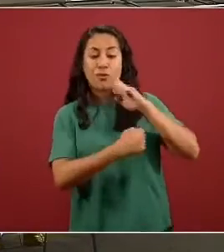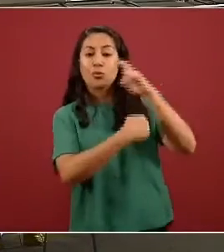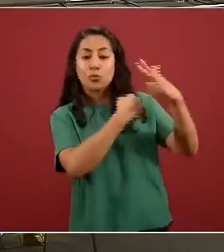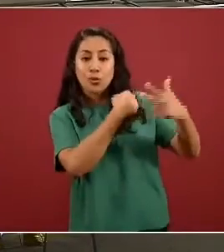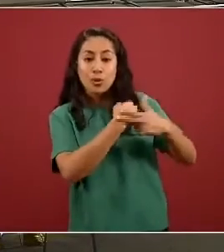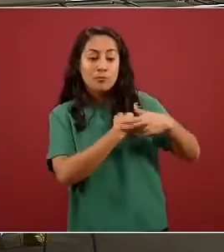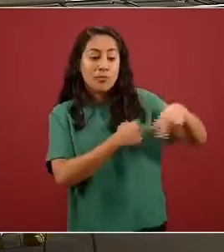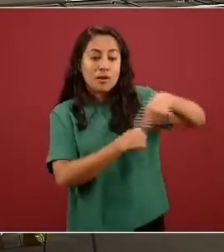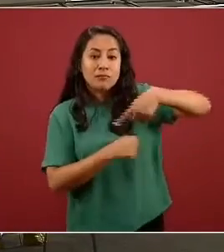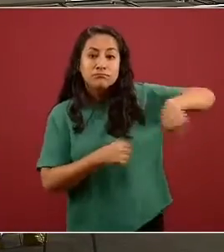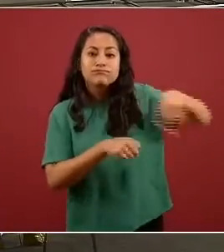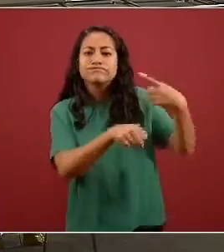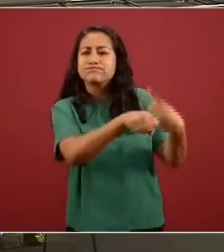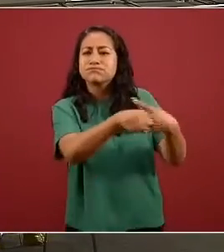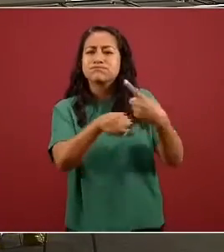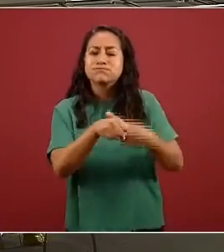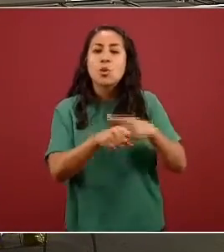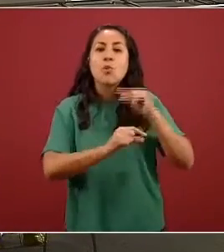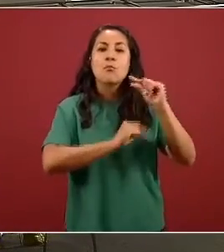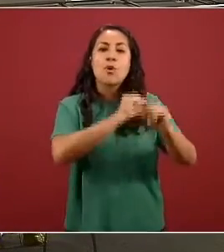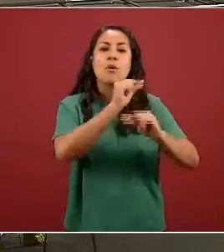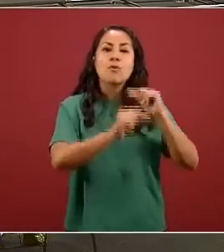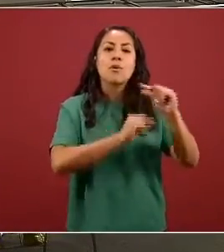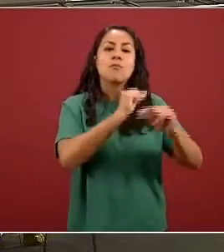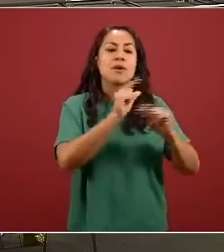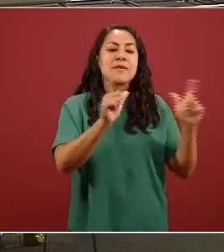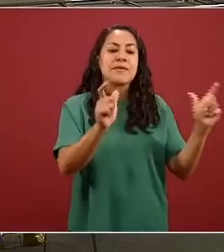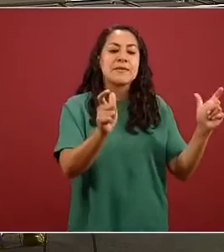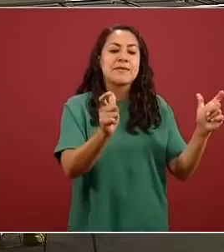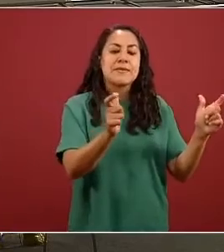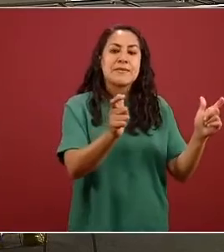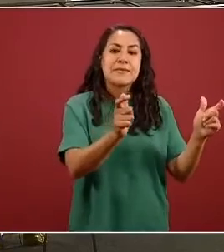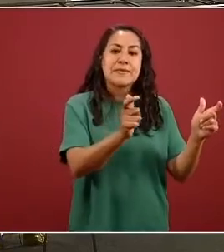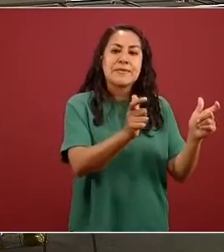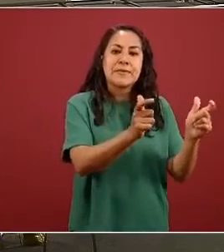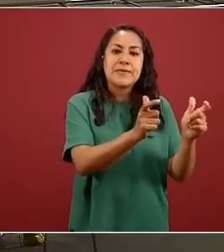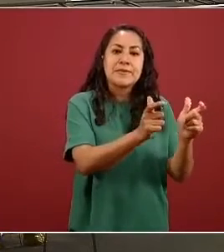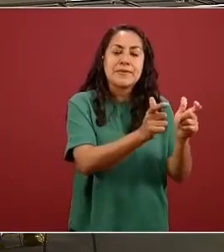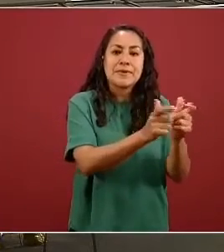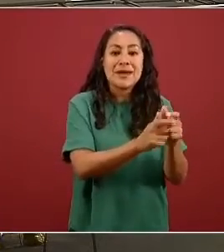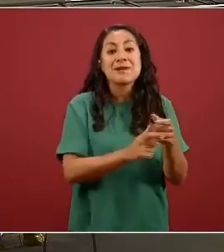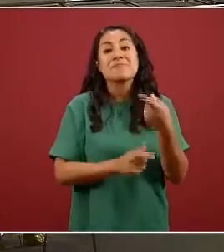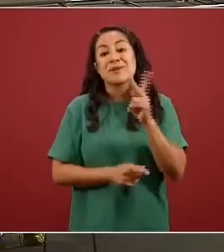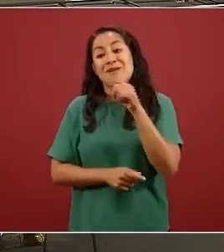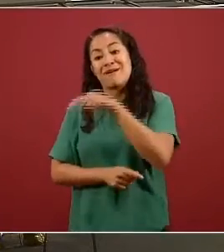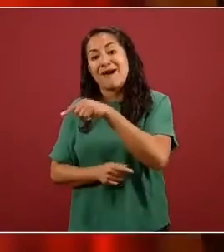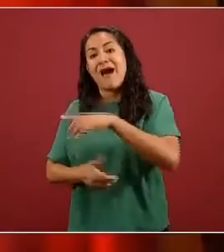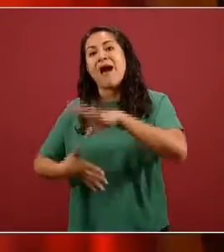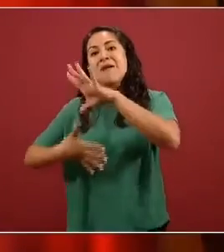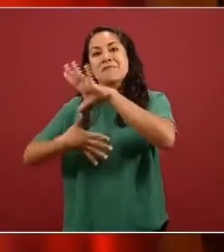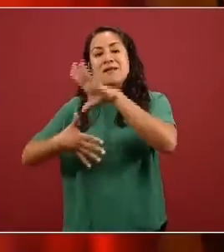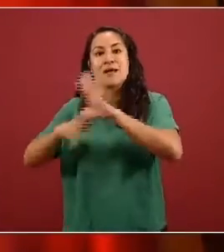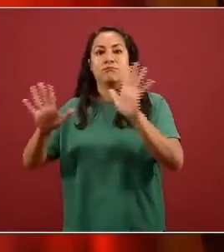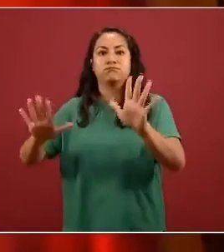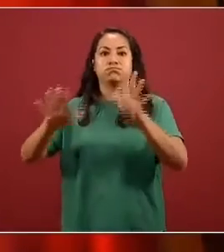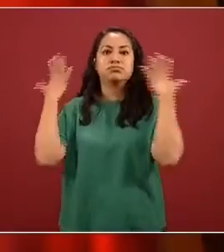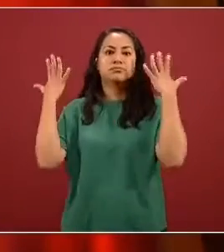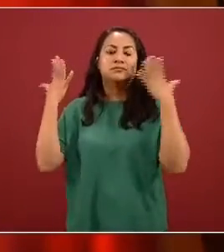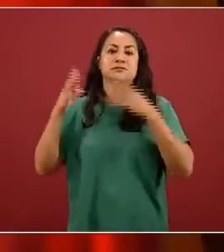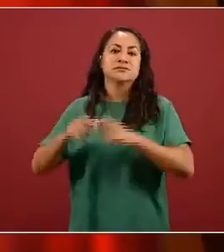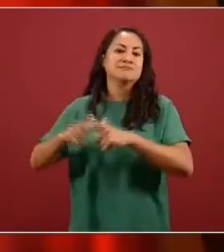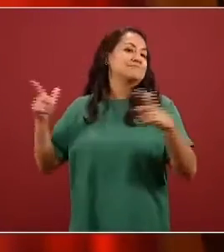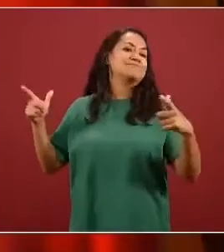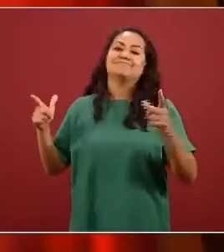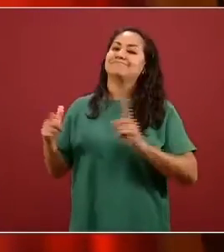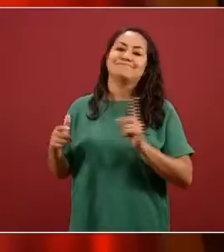están disminuyendo, pero en la región de las Américas tampoco hay un incremento acelerado, digamos, en los últimos